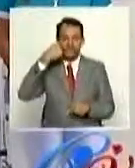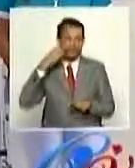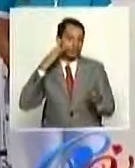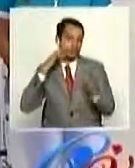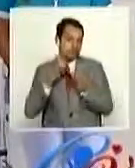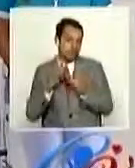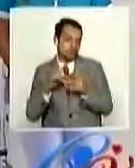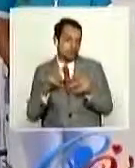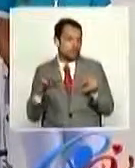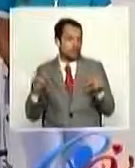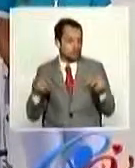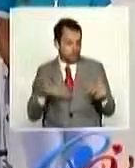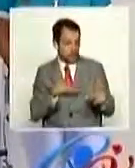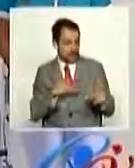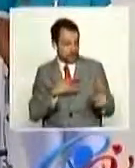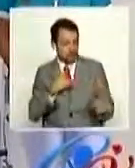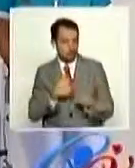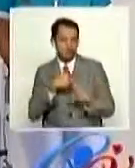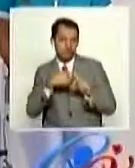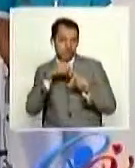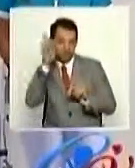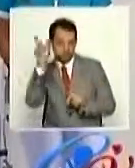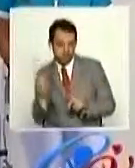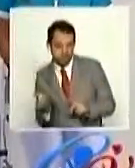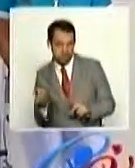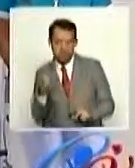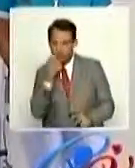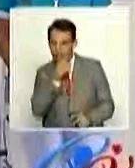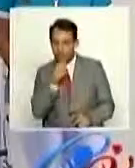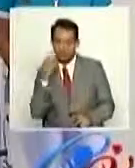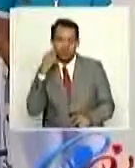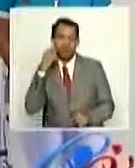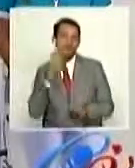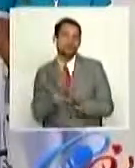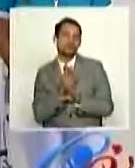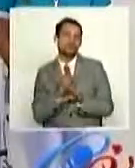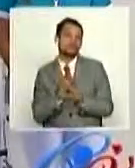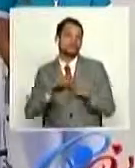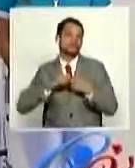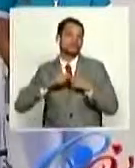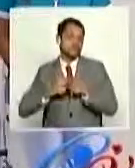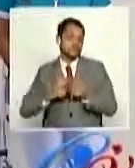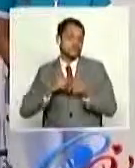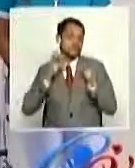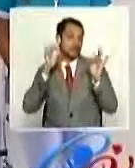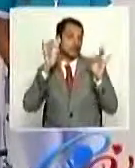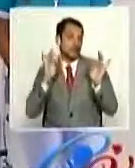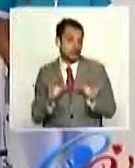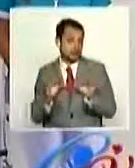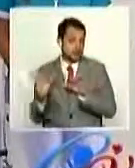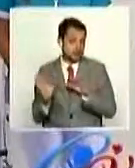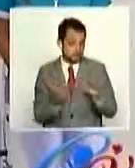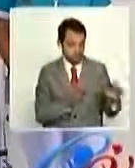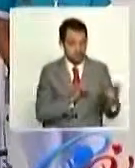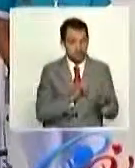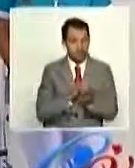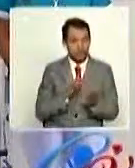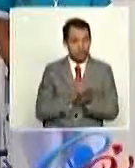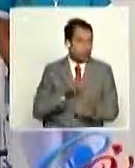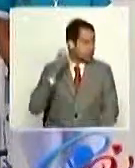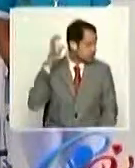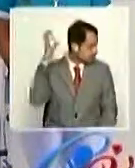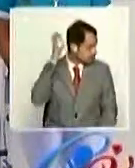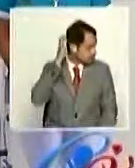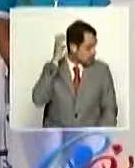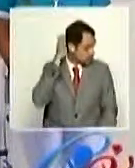parte patológica que se está creando en la boca. Y este hombre tenía un problema gravísimo. Además, miren, de acá al cerebro hay